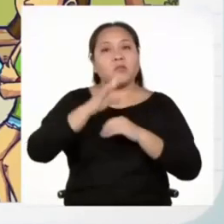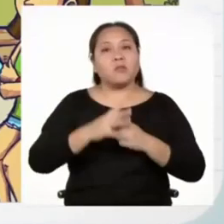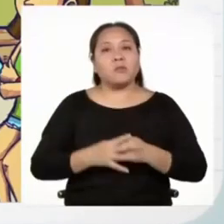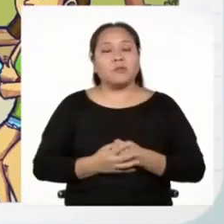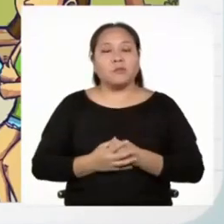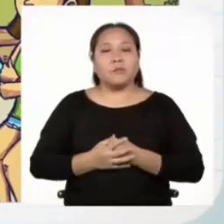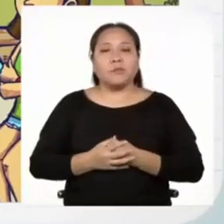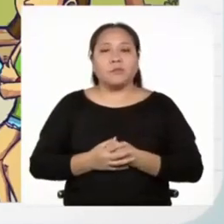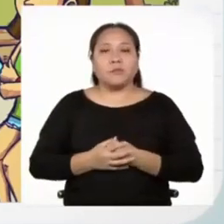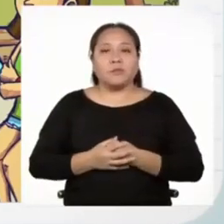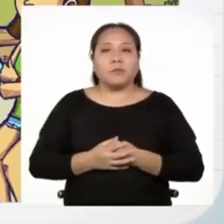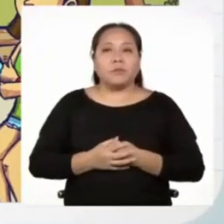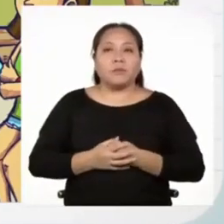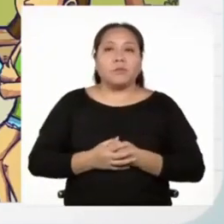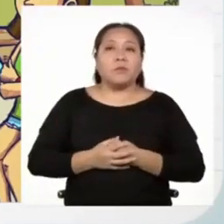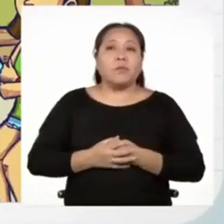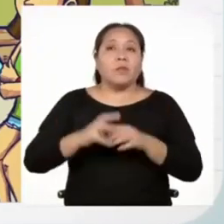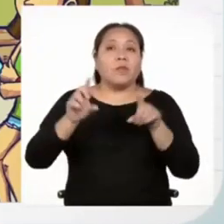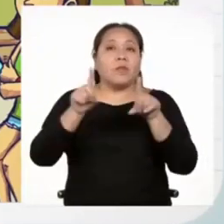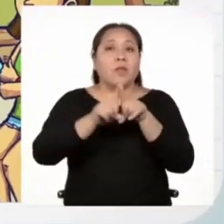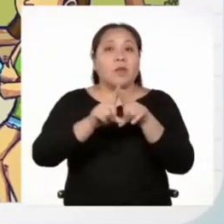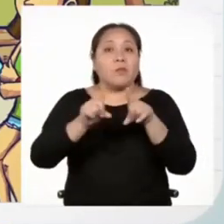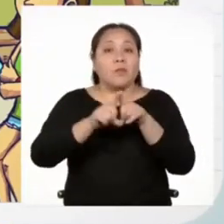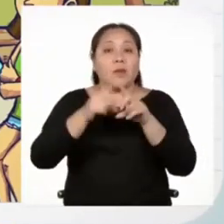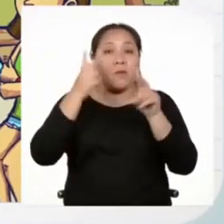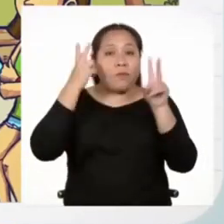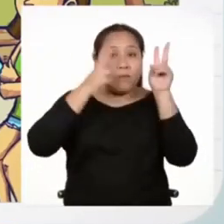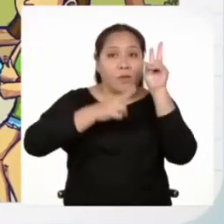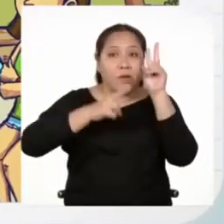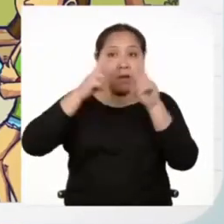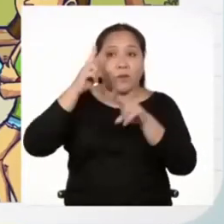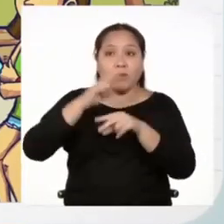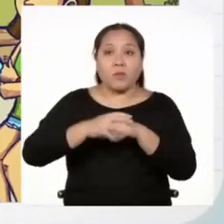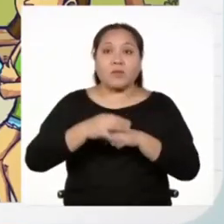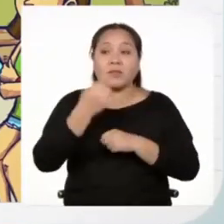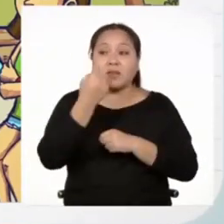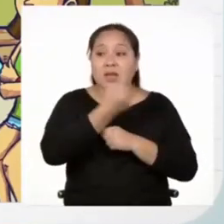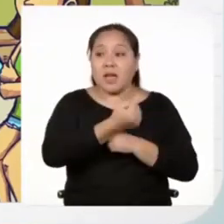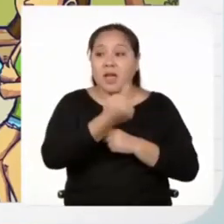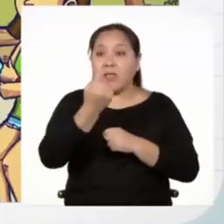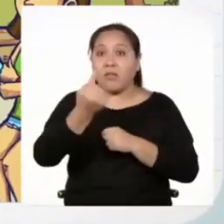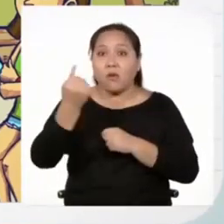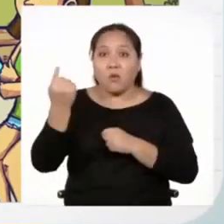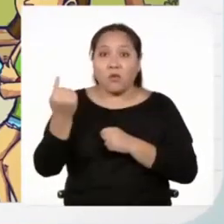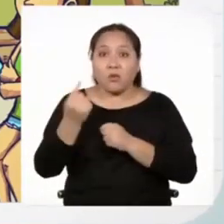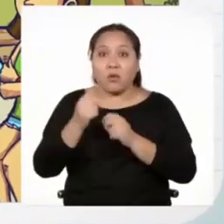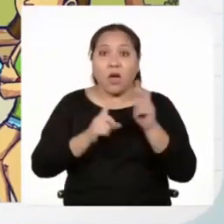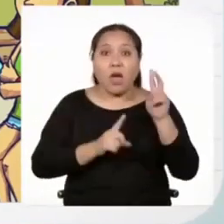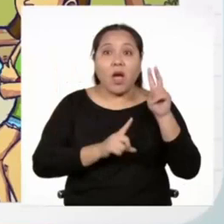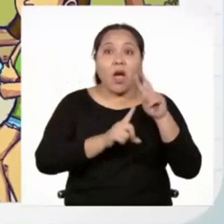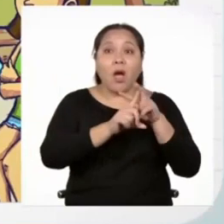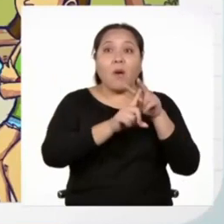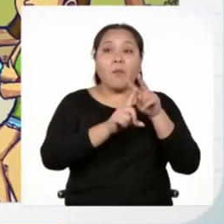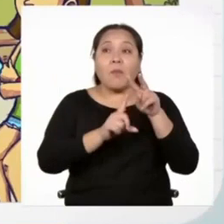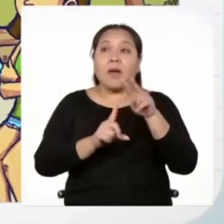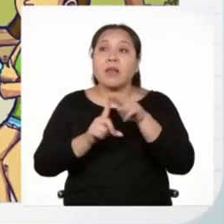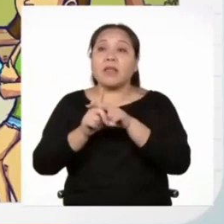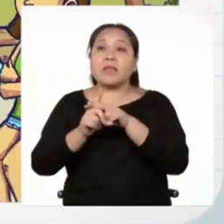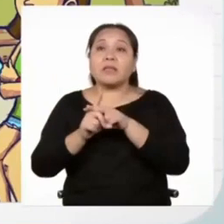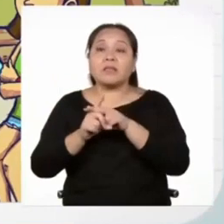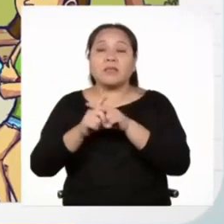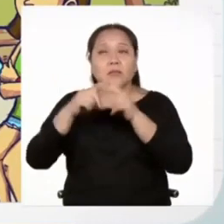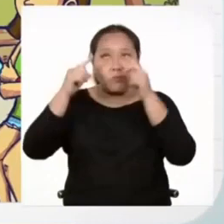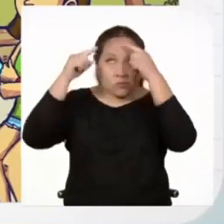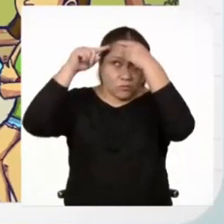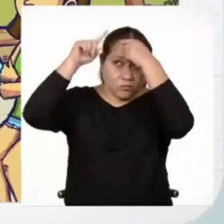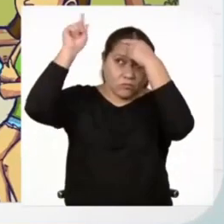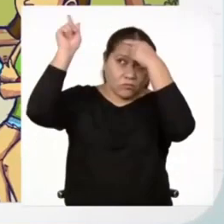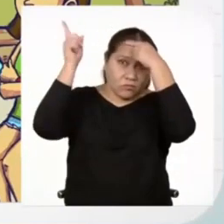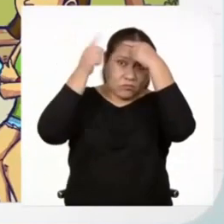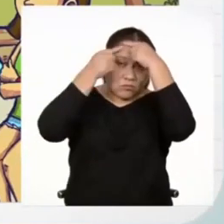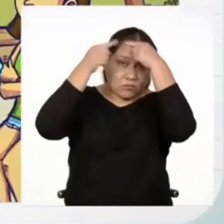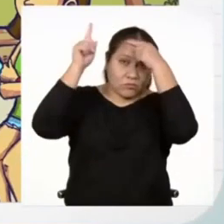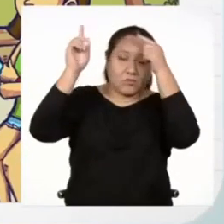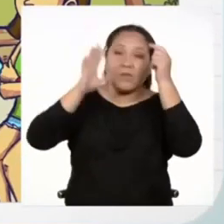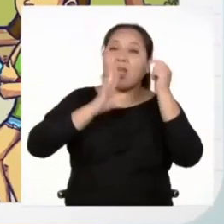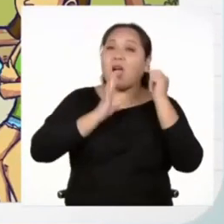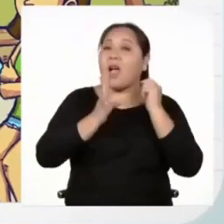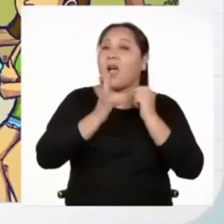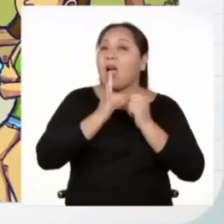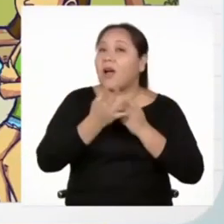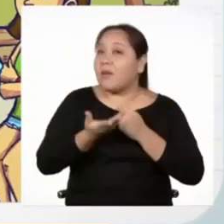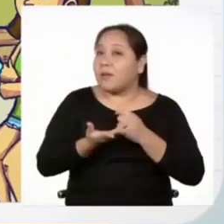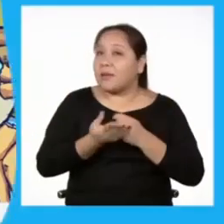rostro. Además, notamos que en cada uno de ellos aparecen llamadas de diálogo en los que cada uno habla.